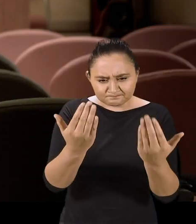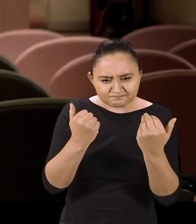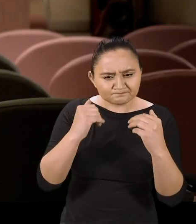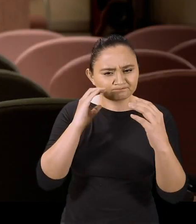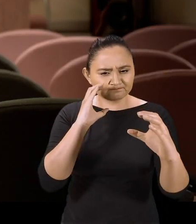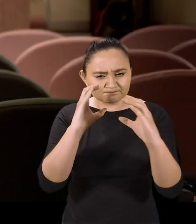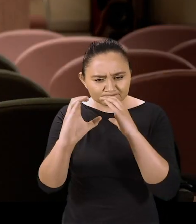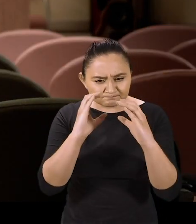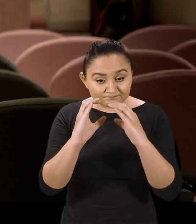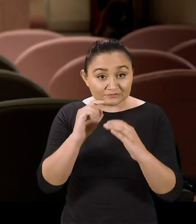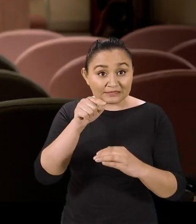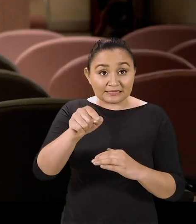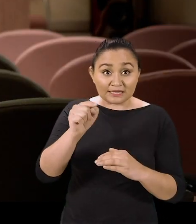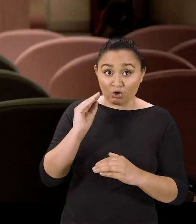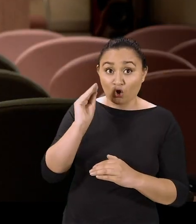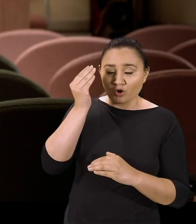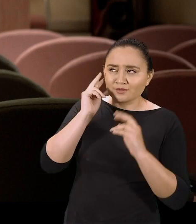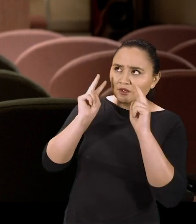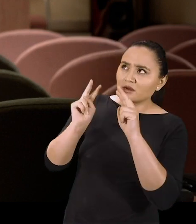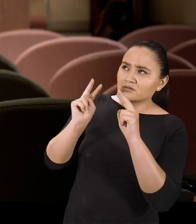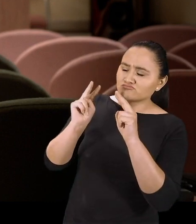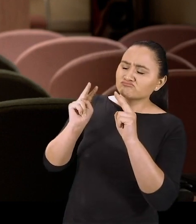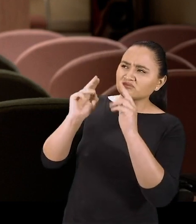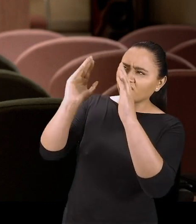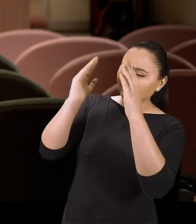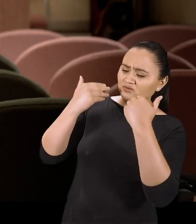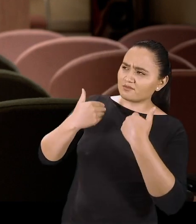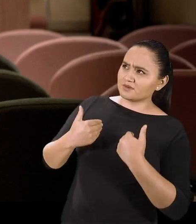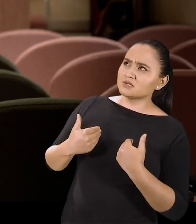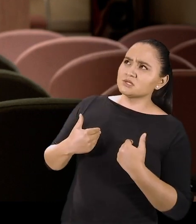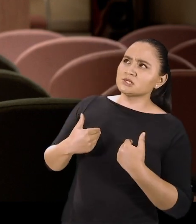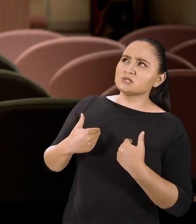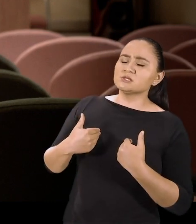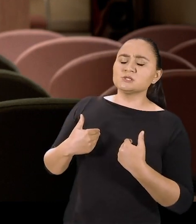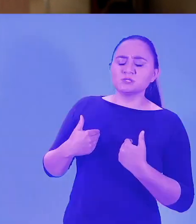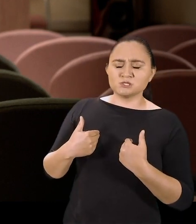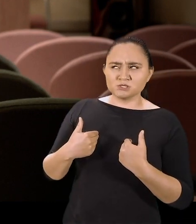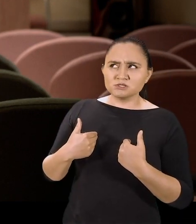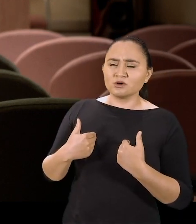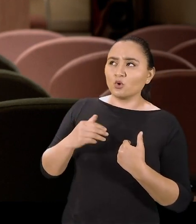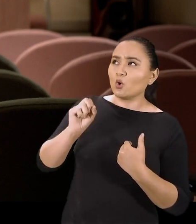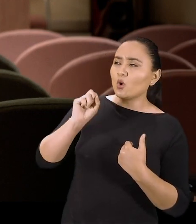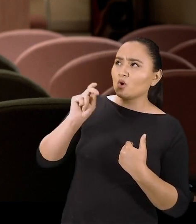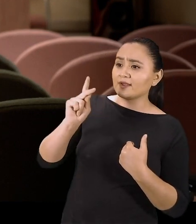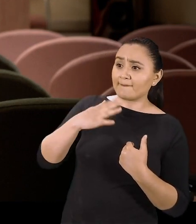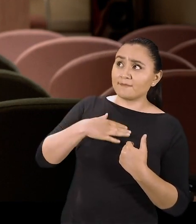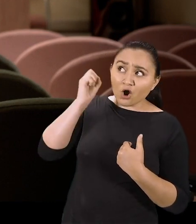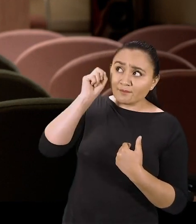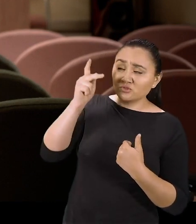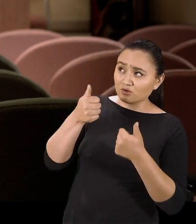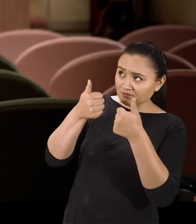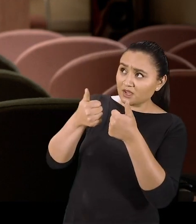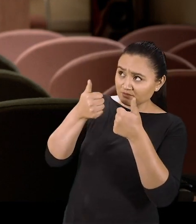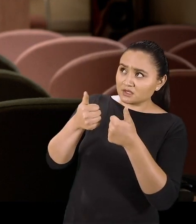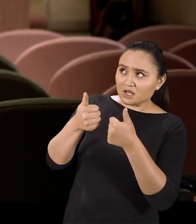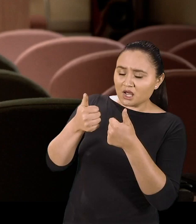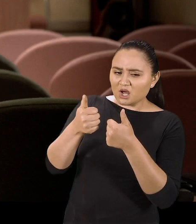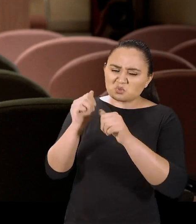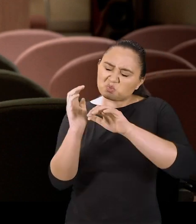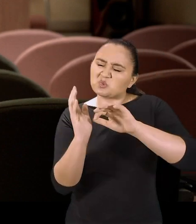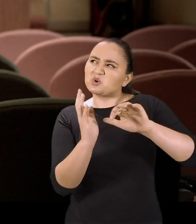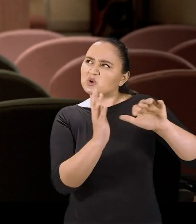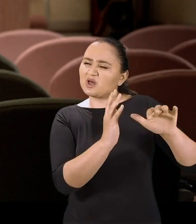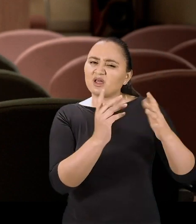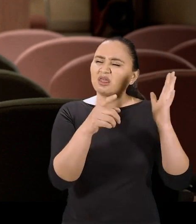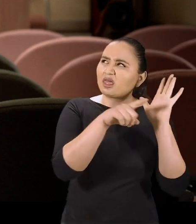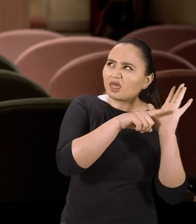claro si es que el adolescente el adolescente ve que si tiene un espacio en donde es importante en donde es escuchado en donde le toman en cuenta su opinión